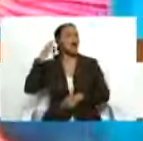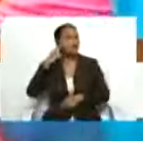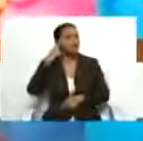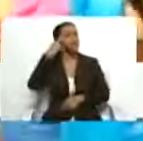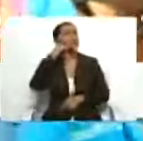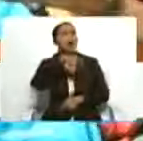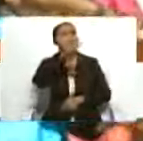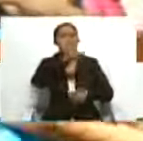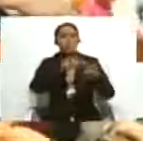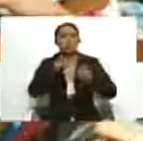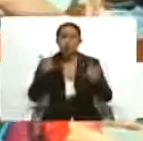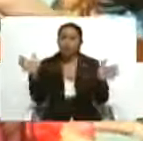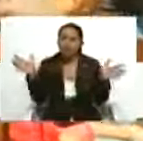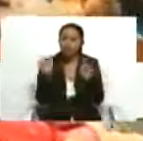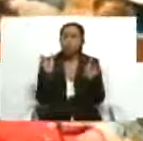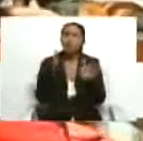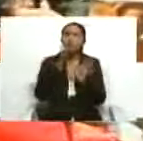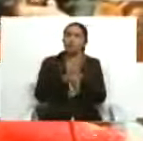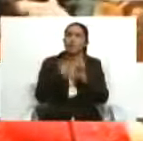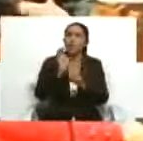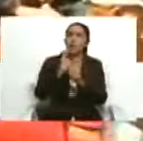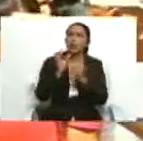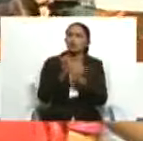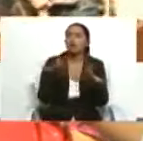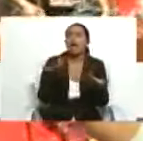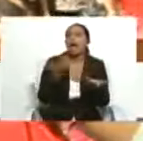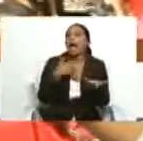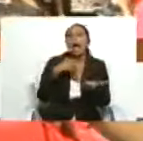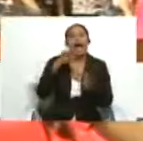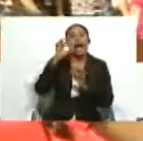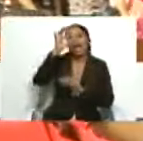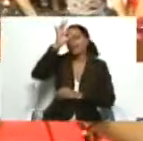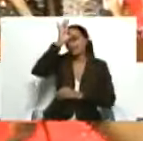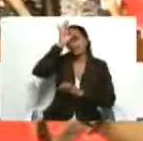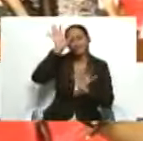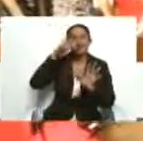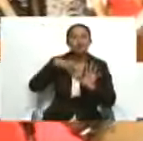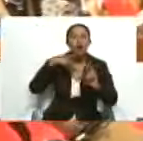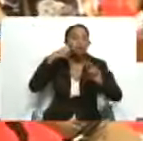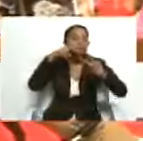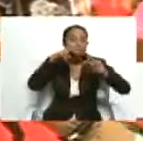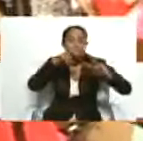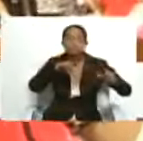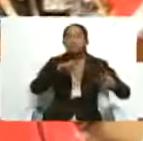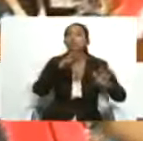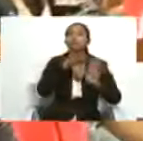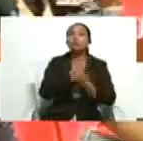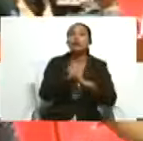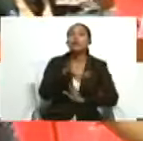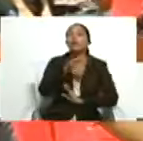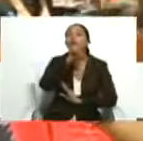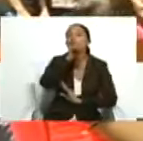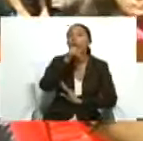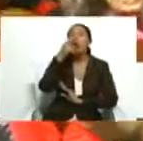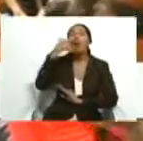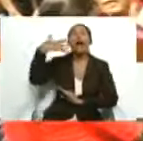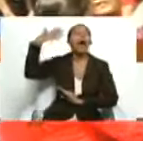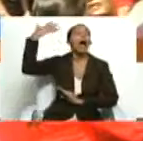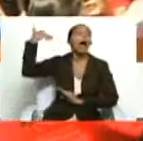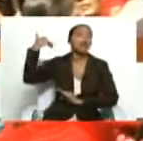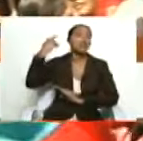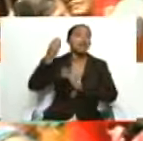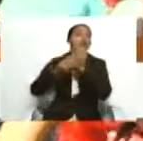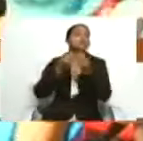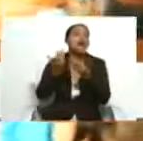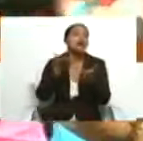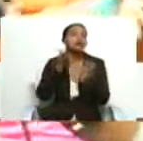de la sociedad venezolana? Bueno, eso sí no lo sé porque no he revisado años anteriores que se han hecho. ¿Pero habías